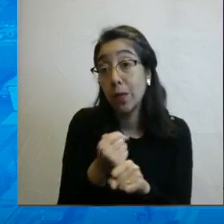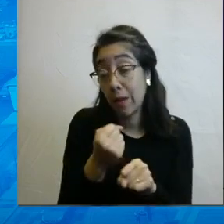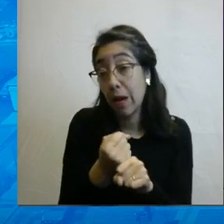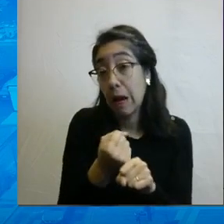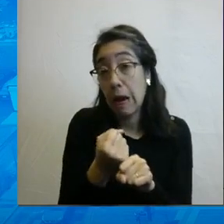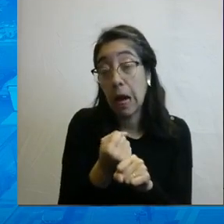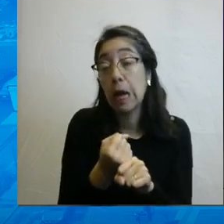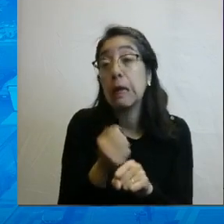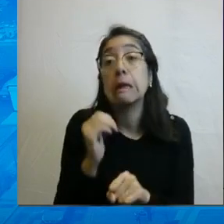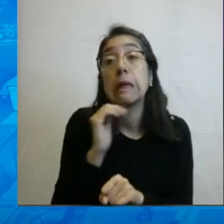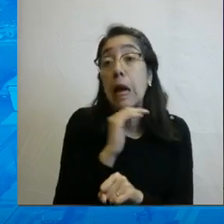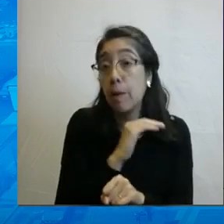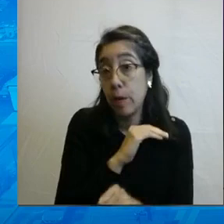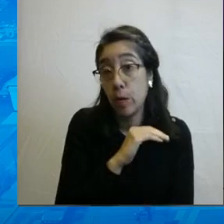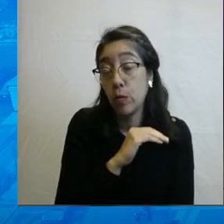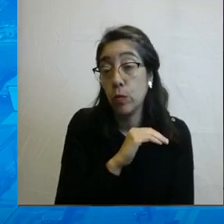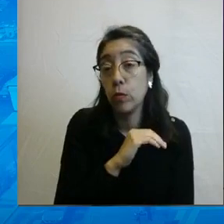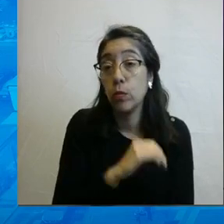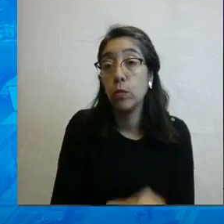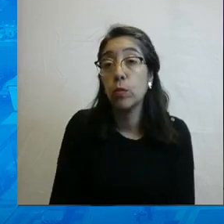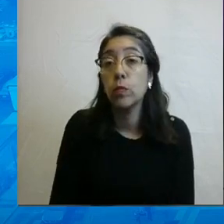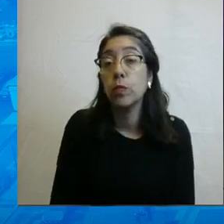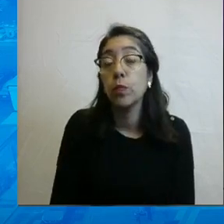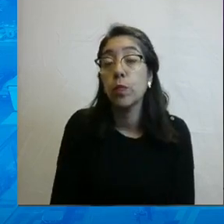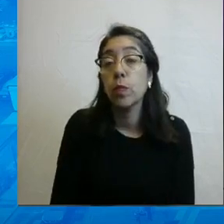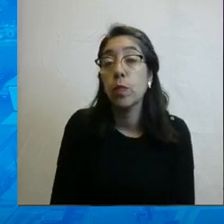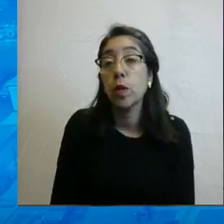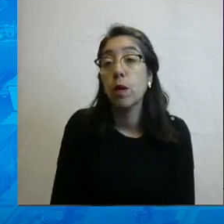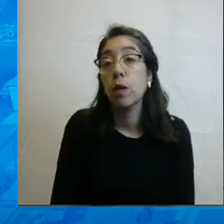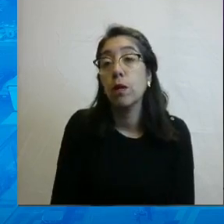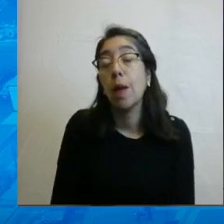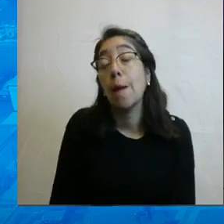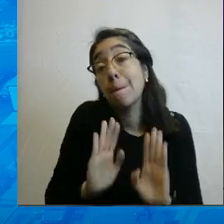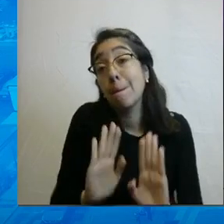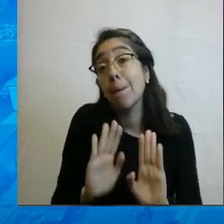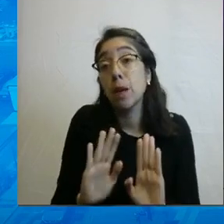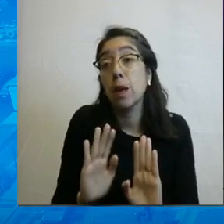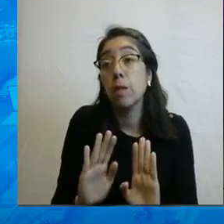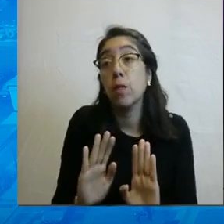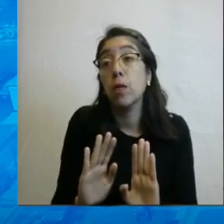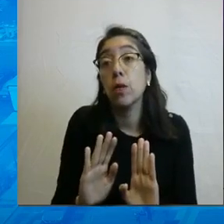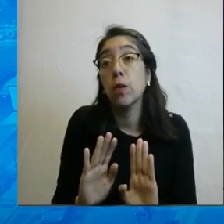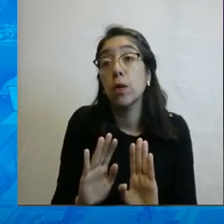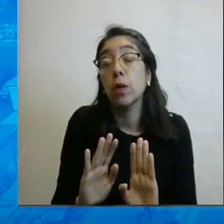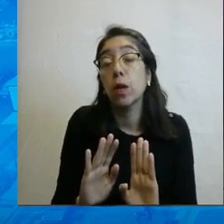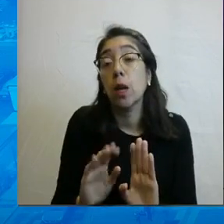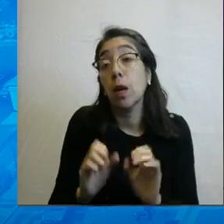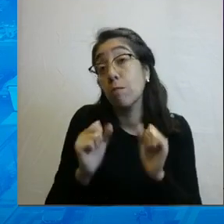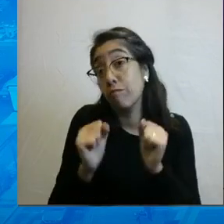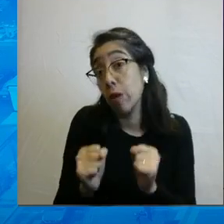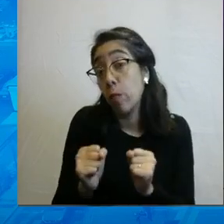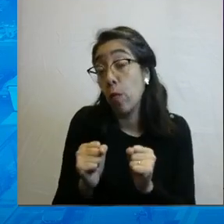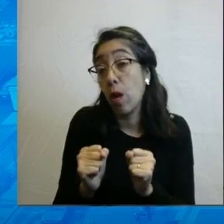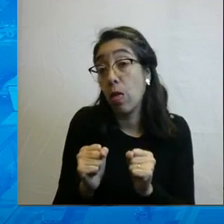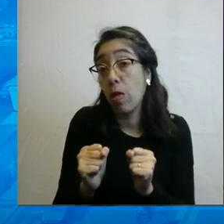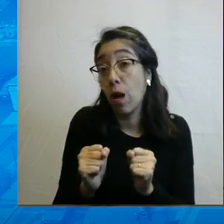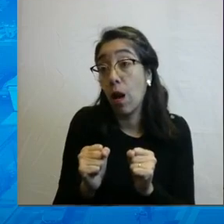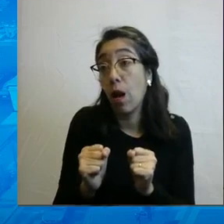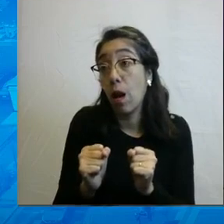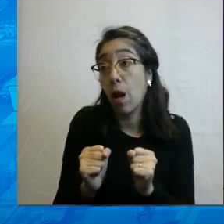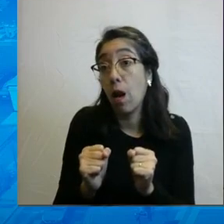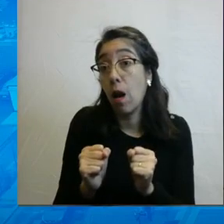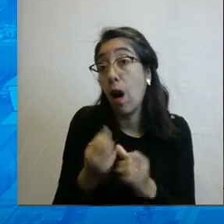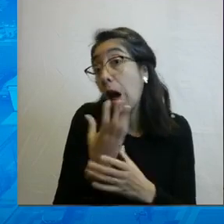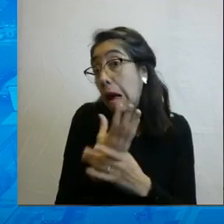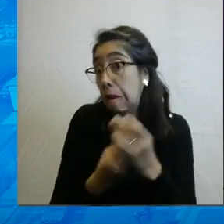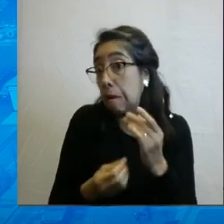otros proyectos. Otros proyectos también han terminado más rápido y esperemos que este también así lo sea. Por tanto, creo que esta comisión o este espacio de trabajo